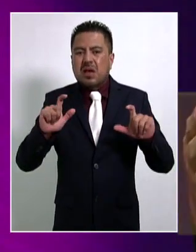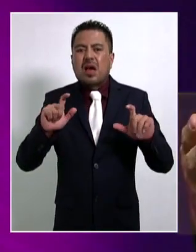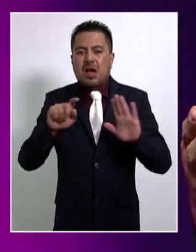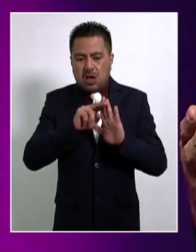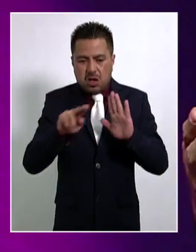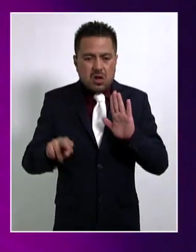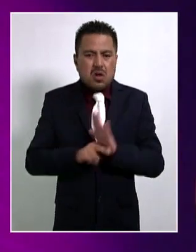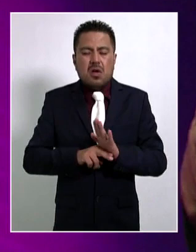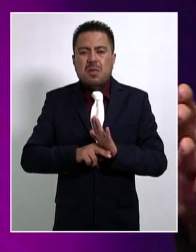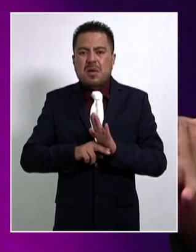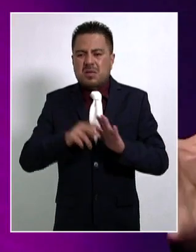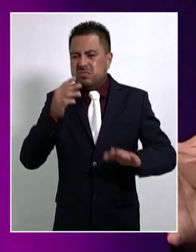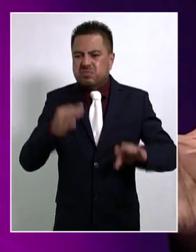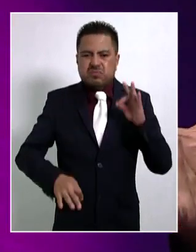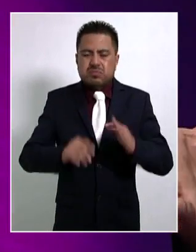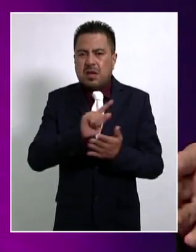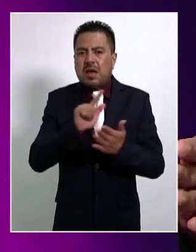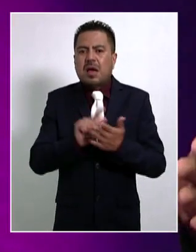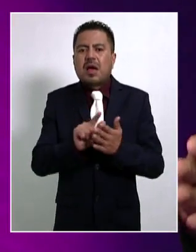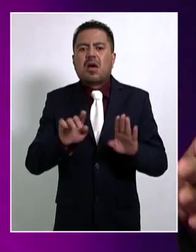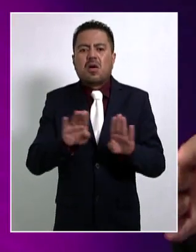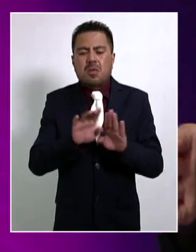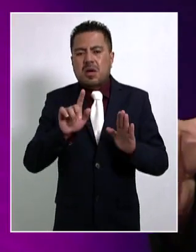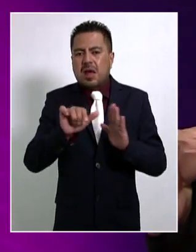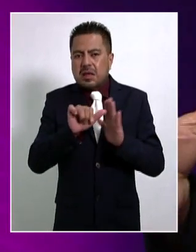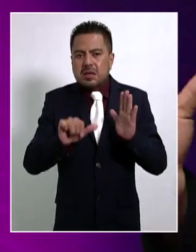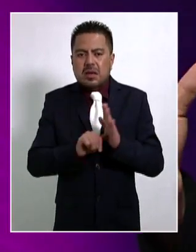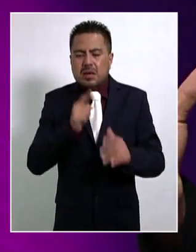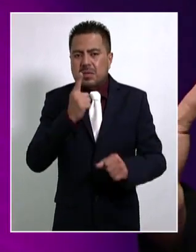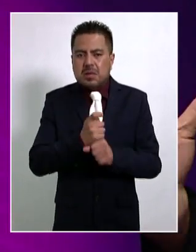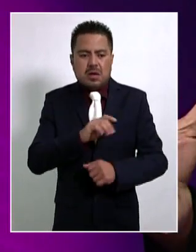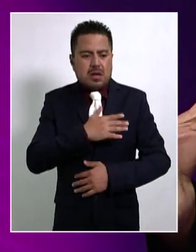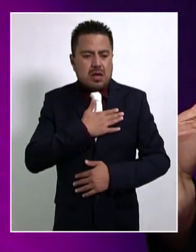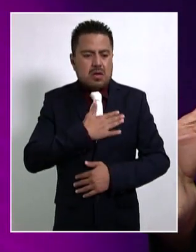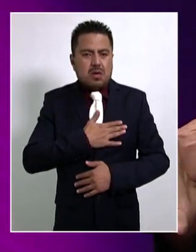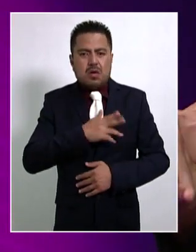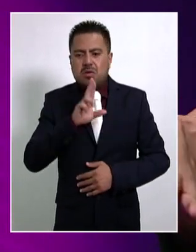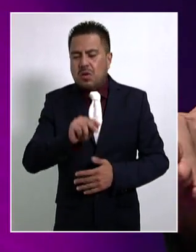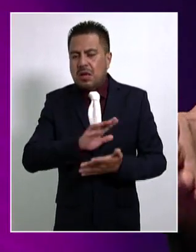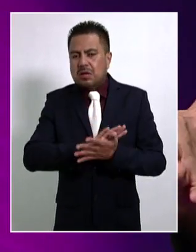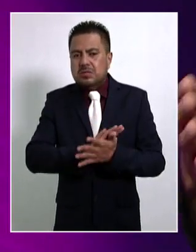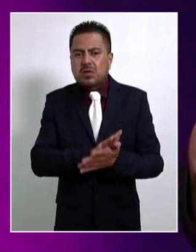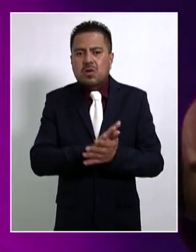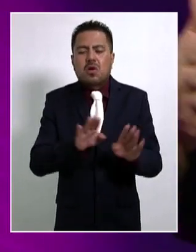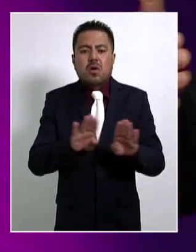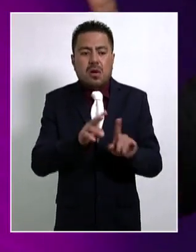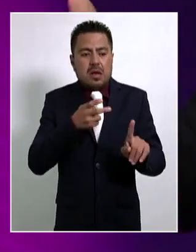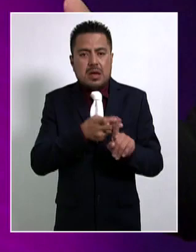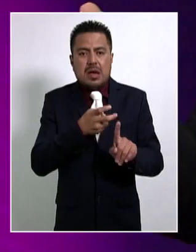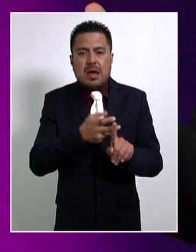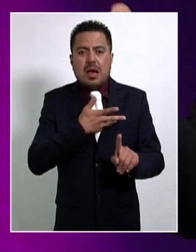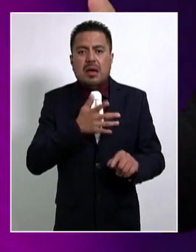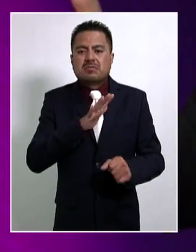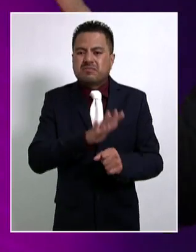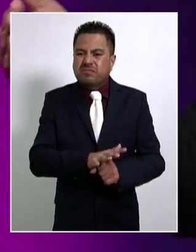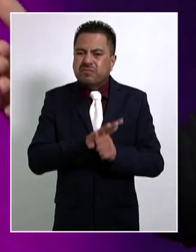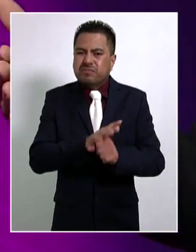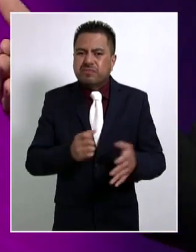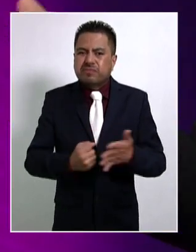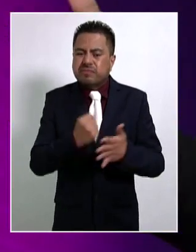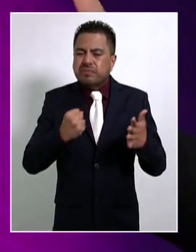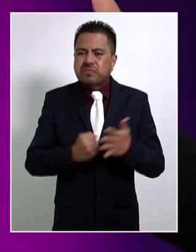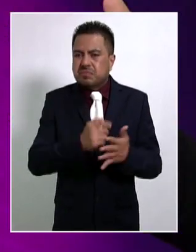que garantiza desde el artículo 1 el derecho a la igualdad y la no discriminación, cómo esto tiene obstáculos en la